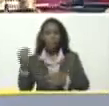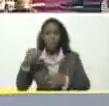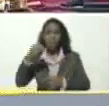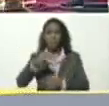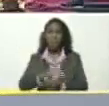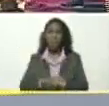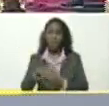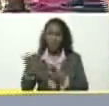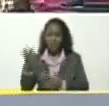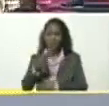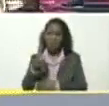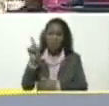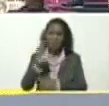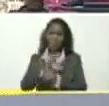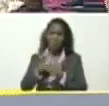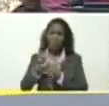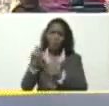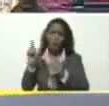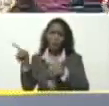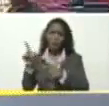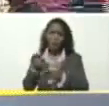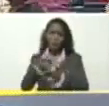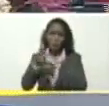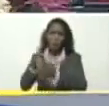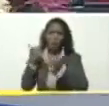te parece, Ernesto? Vamos a entregar esos premios